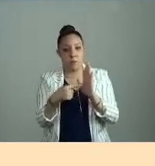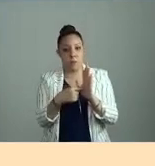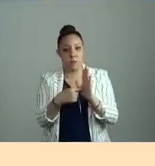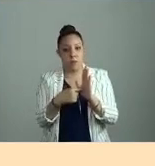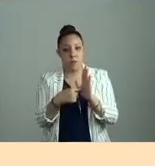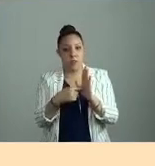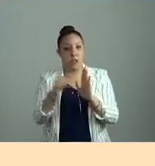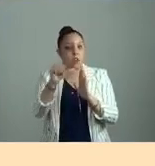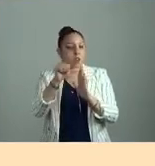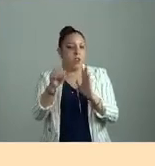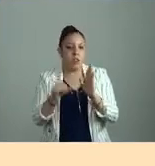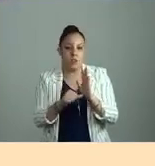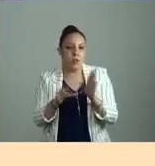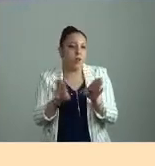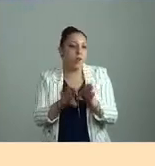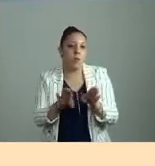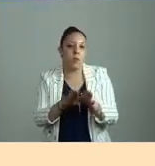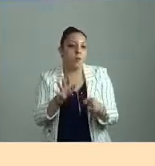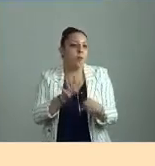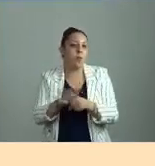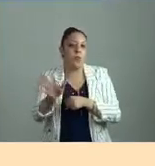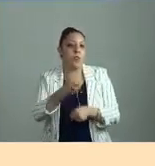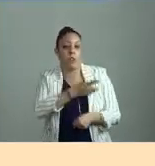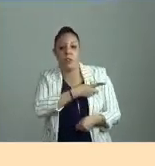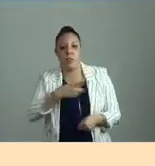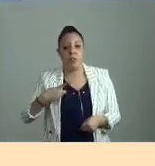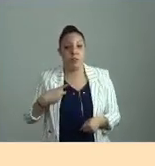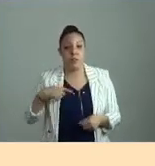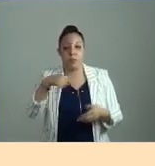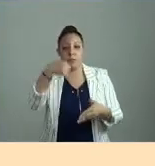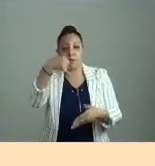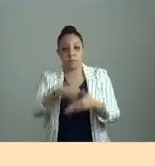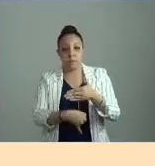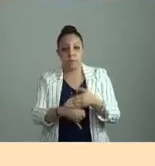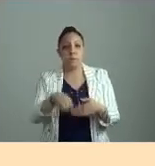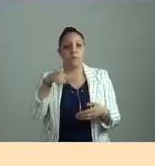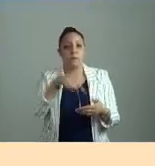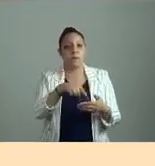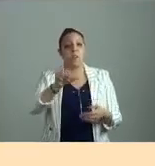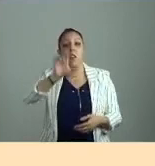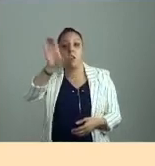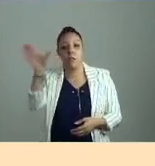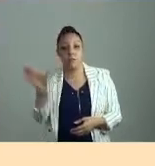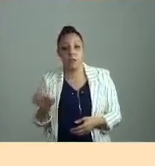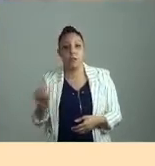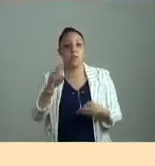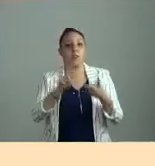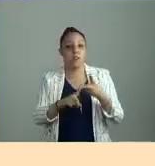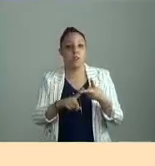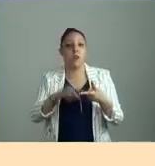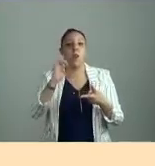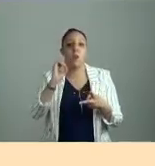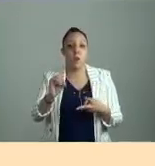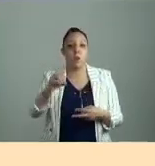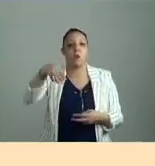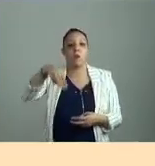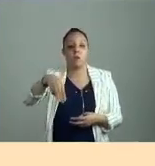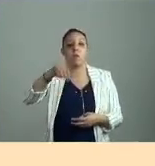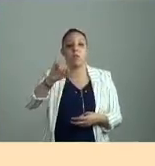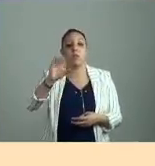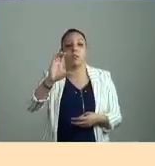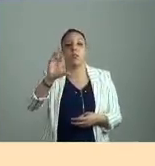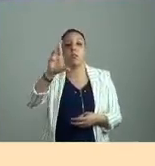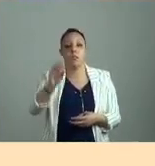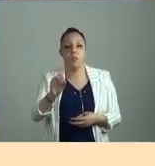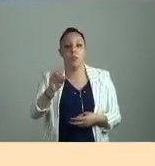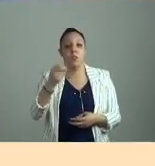de la crisis de la deuda no en el en áfrica o del microcrédito yo creo que es importante porque por